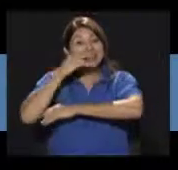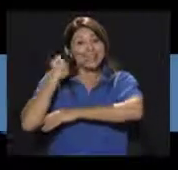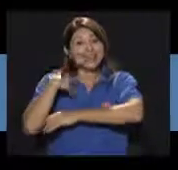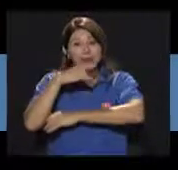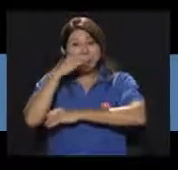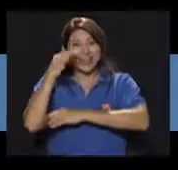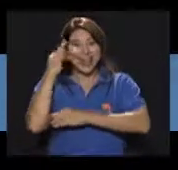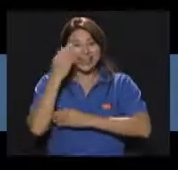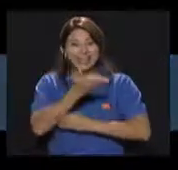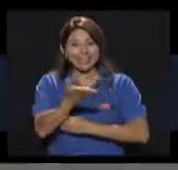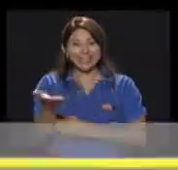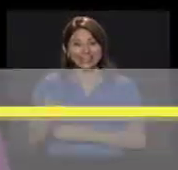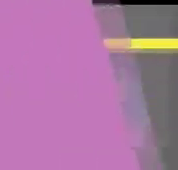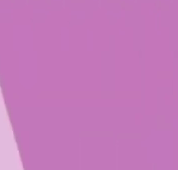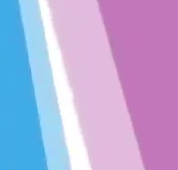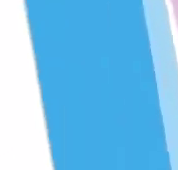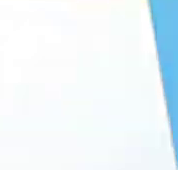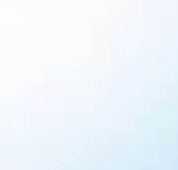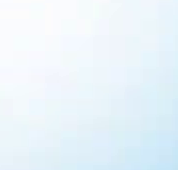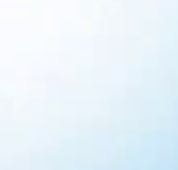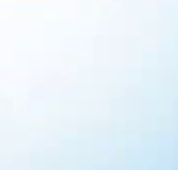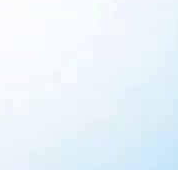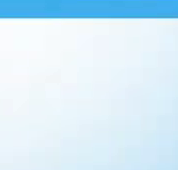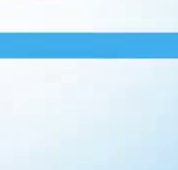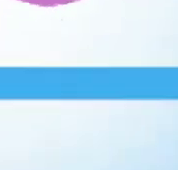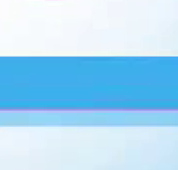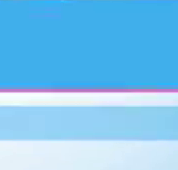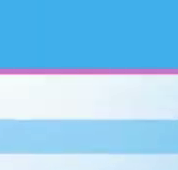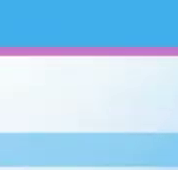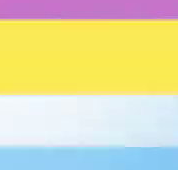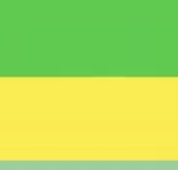niño y de la niña.